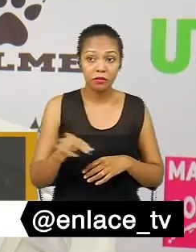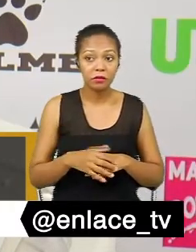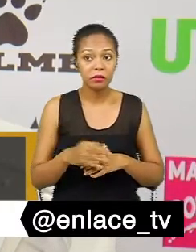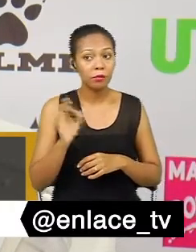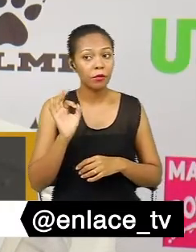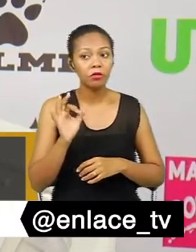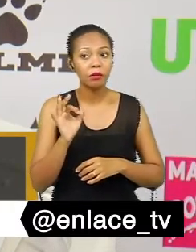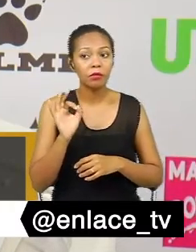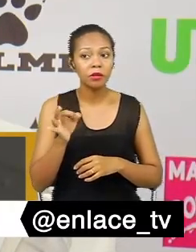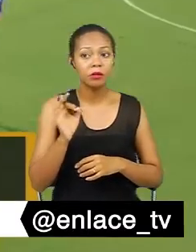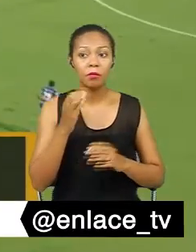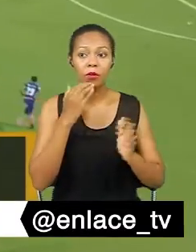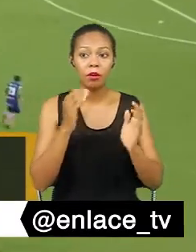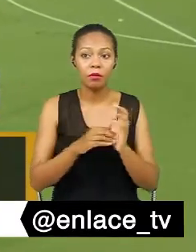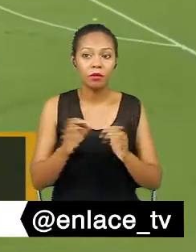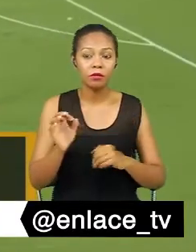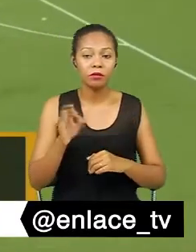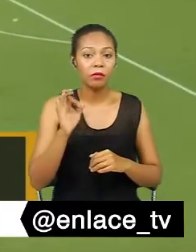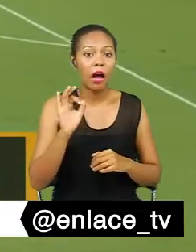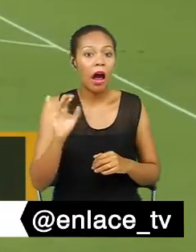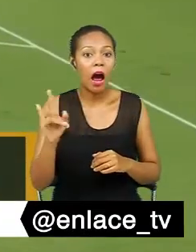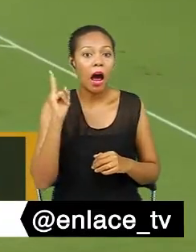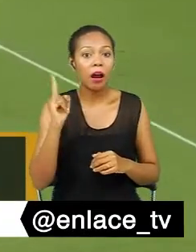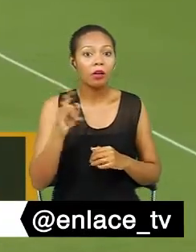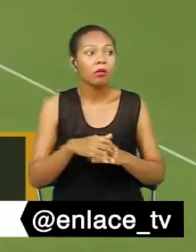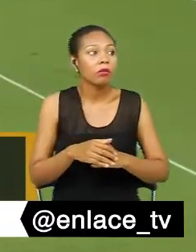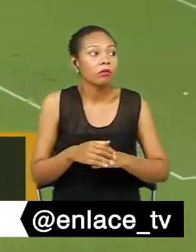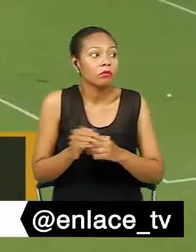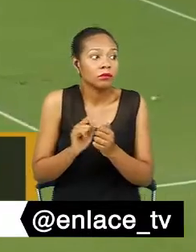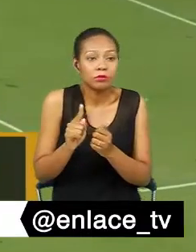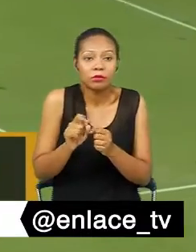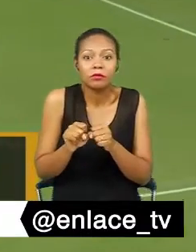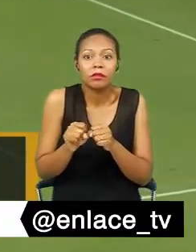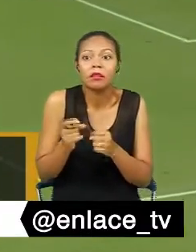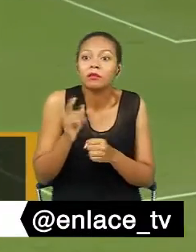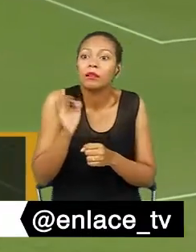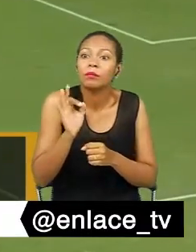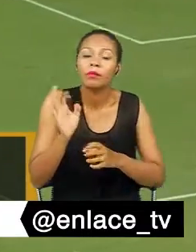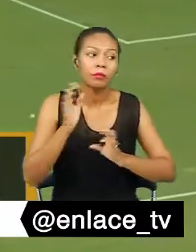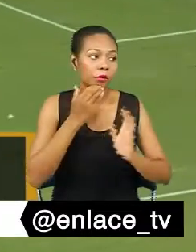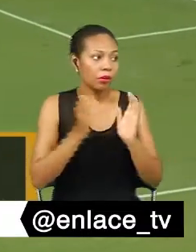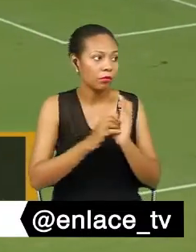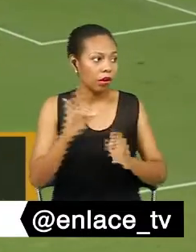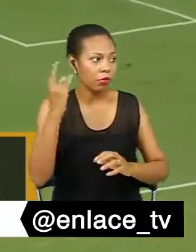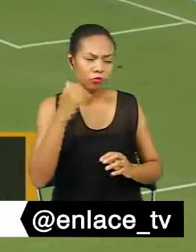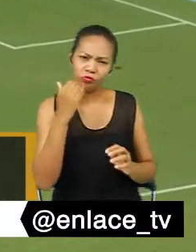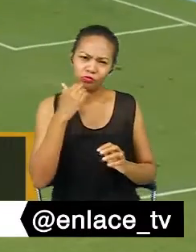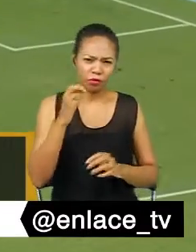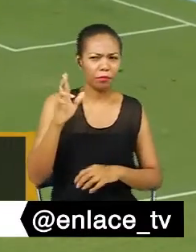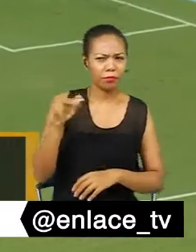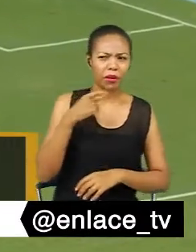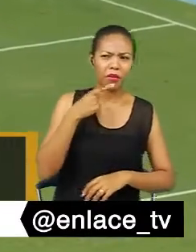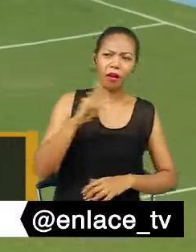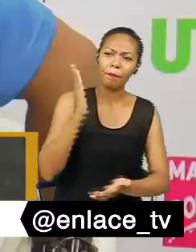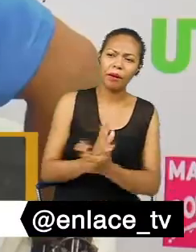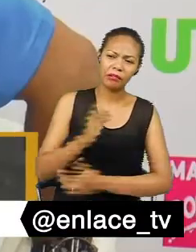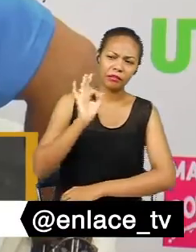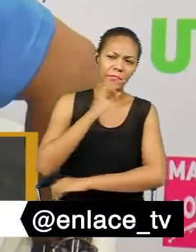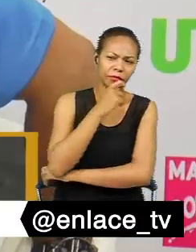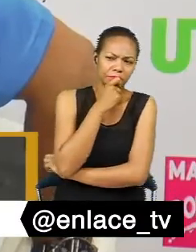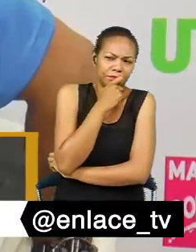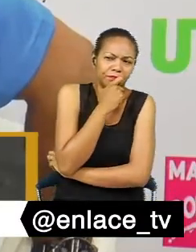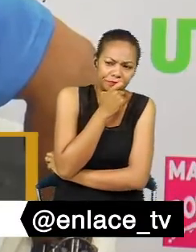que saca un balón se lesiona. A pesar del resultado como visitante ante Alianza Petrolera, Álvarez aseguró lo siguiente. Somos un